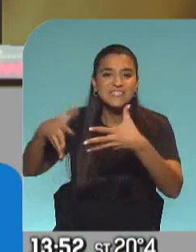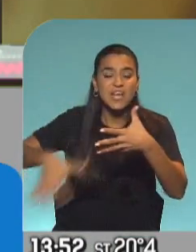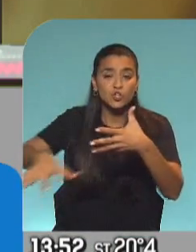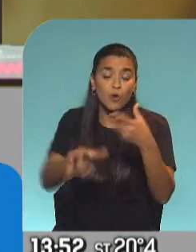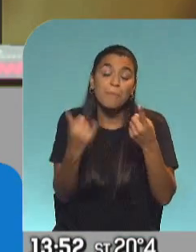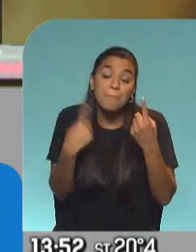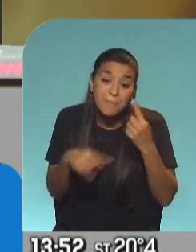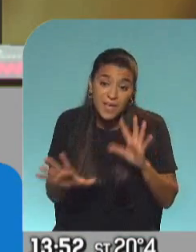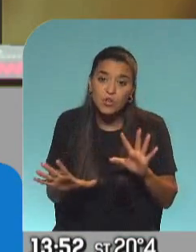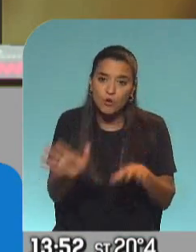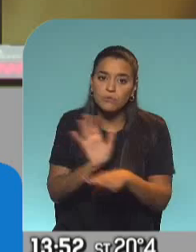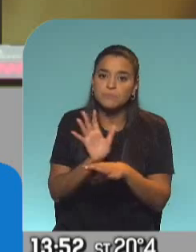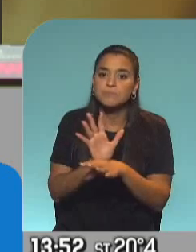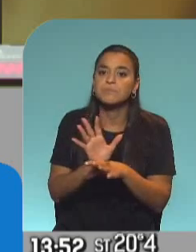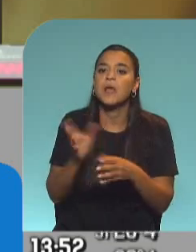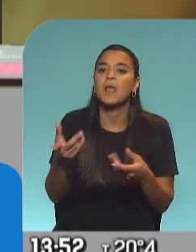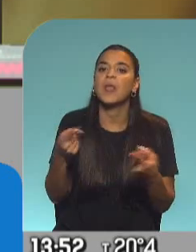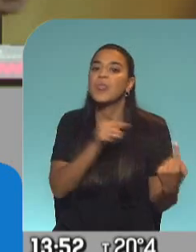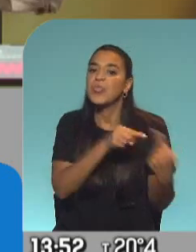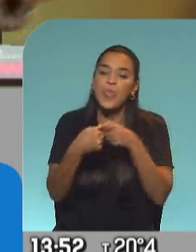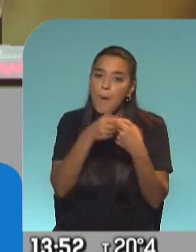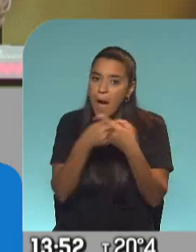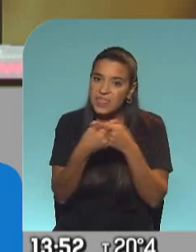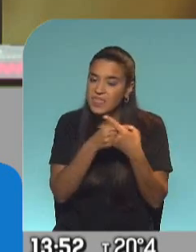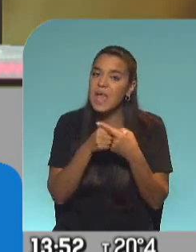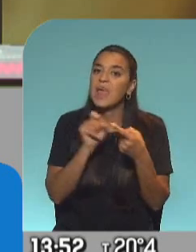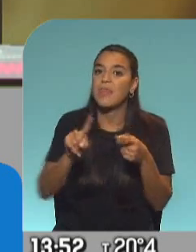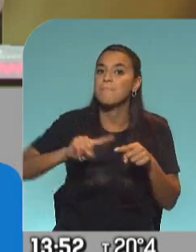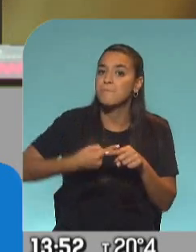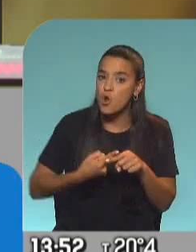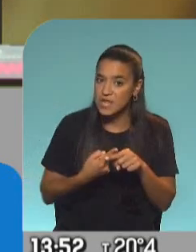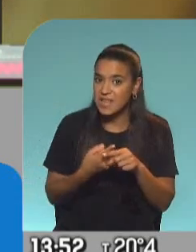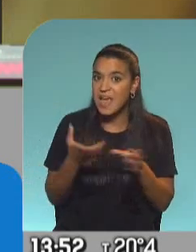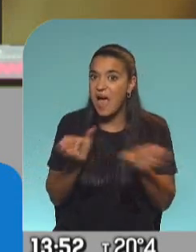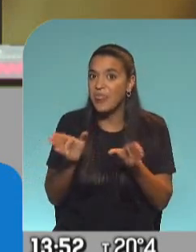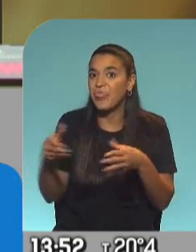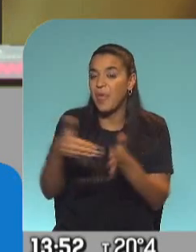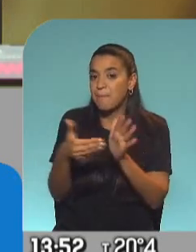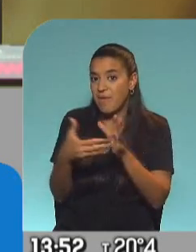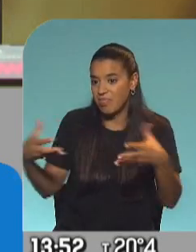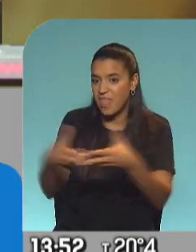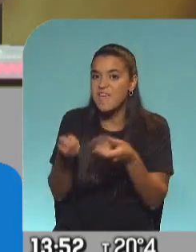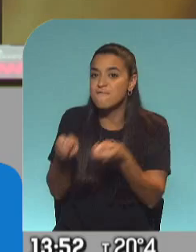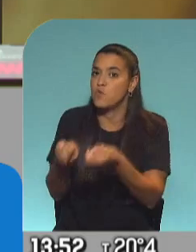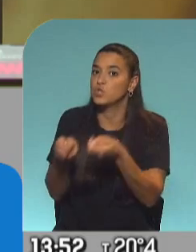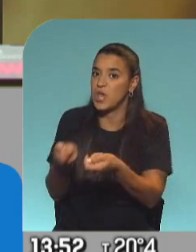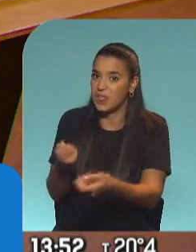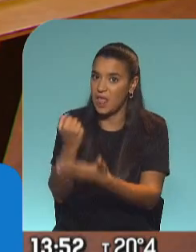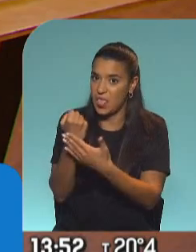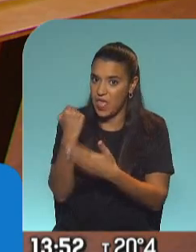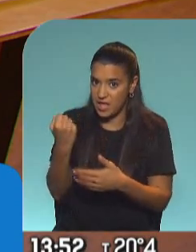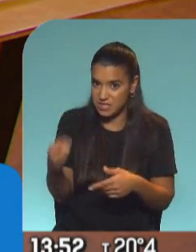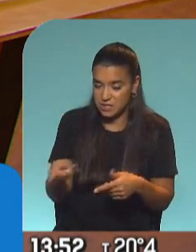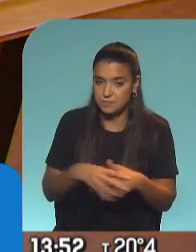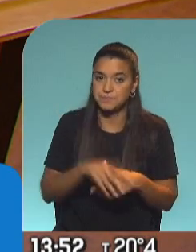sector que tracciona la agenda y el debate político para ese lugar y es también, me parece, influyente a la hora de generar este tipo de